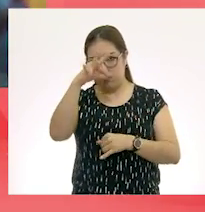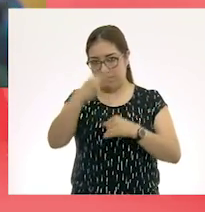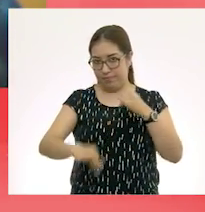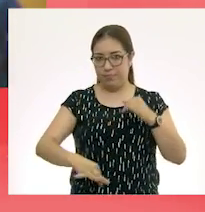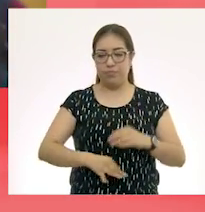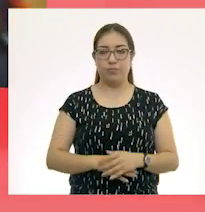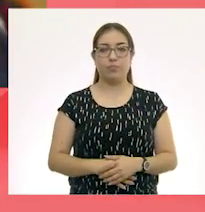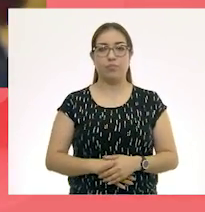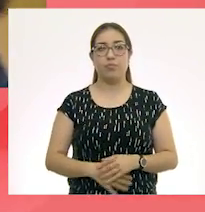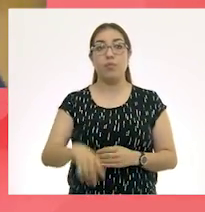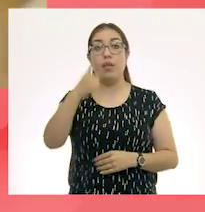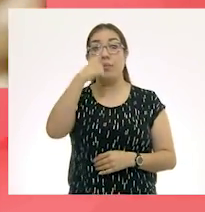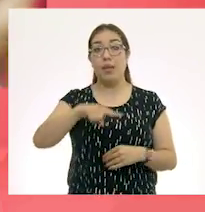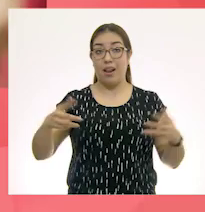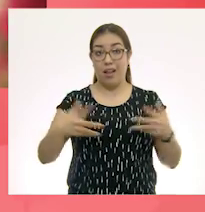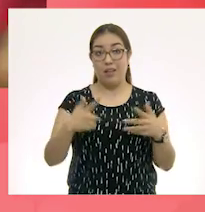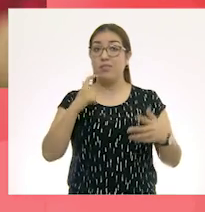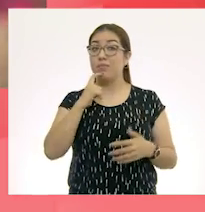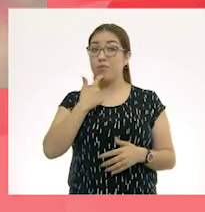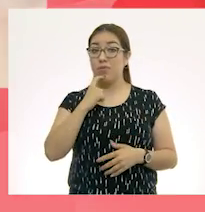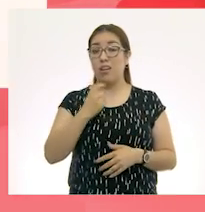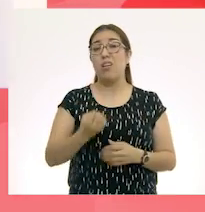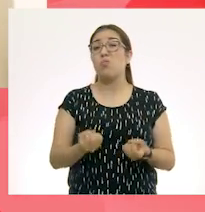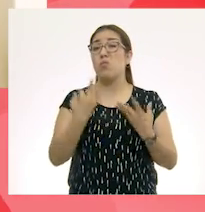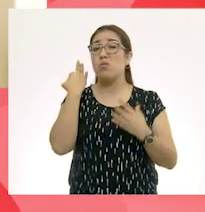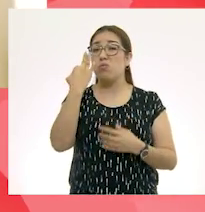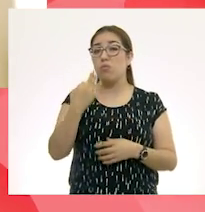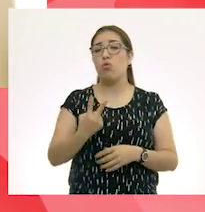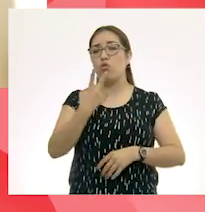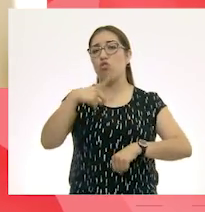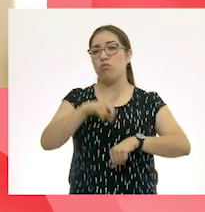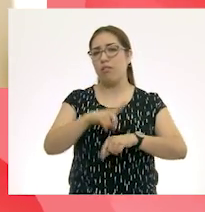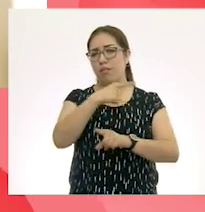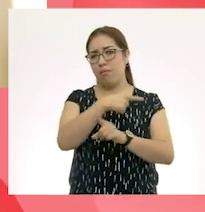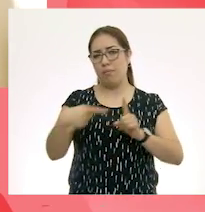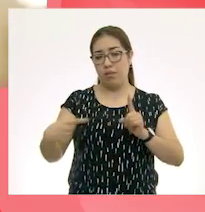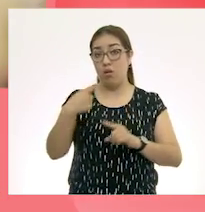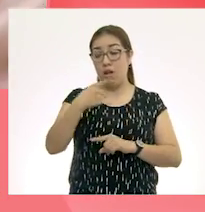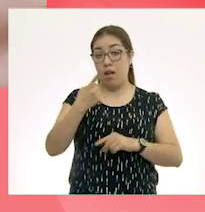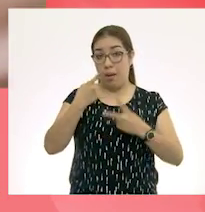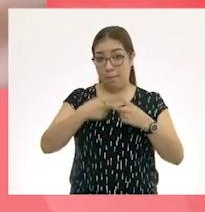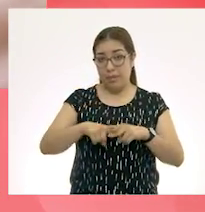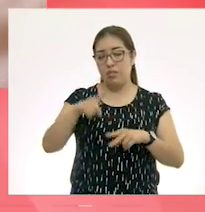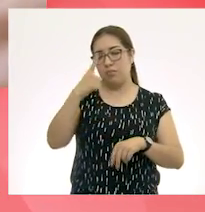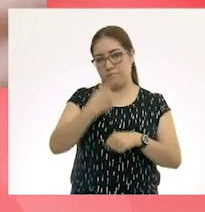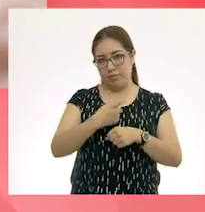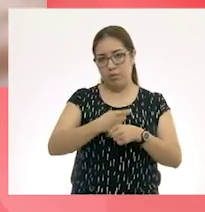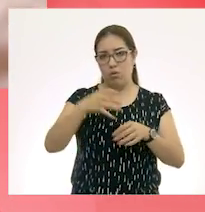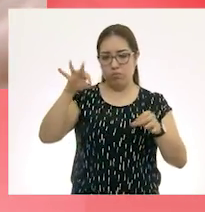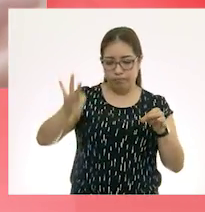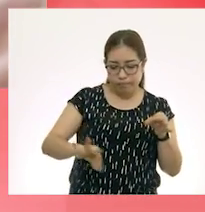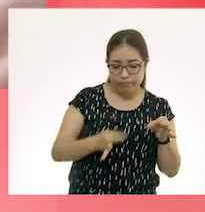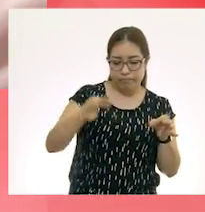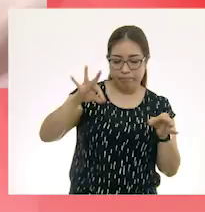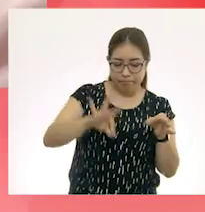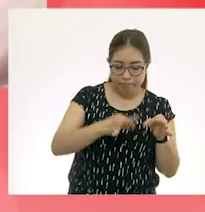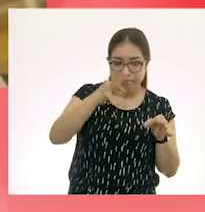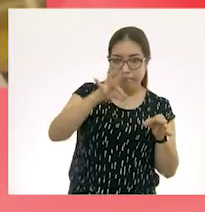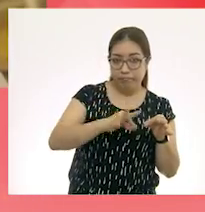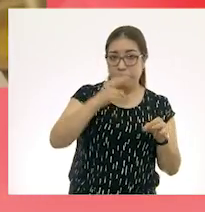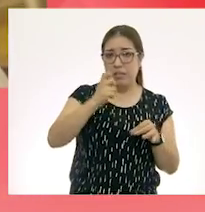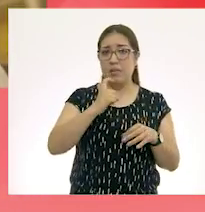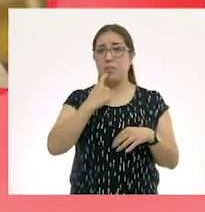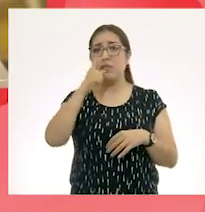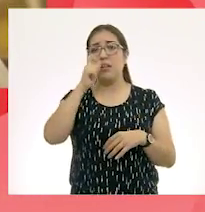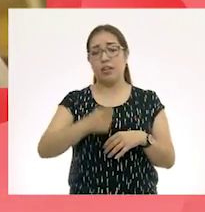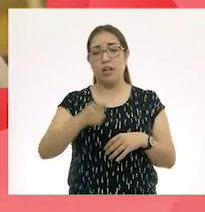Paga huken Donchu de café de yo pamade para guadin Donchu. Andan de un tenuyan chumpo.